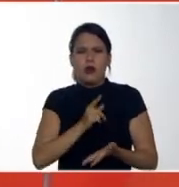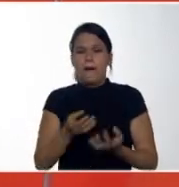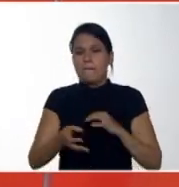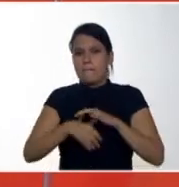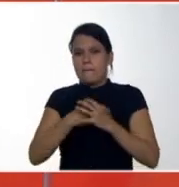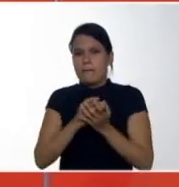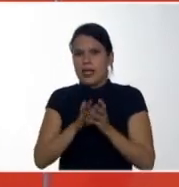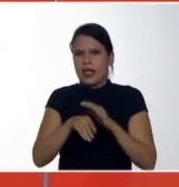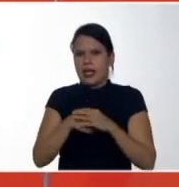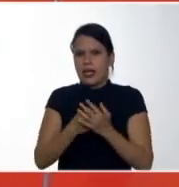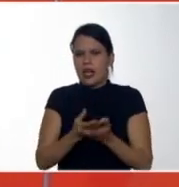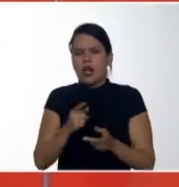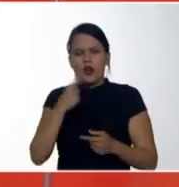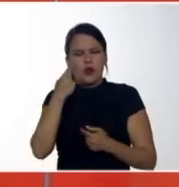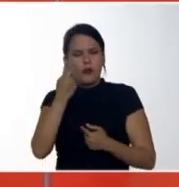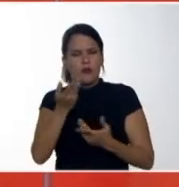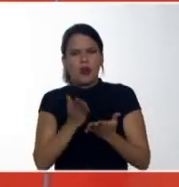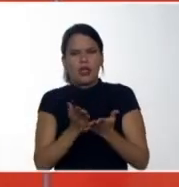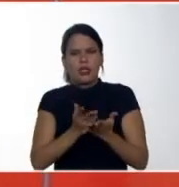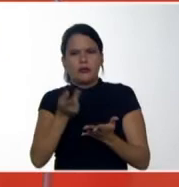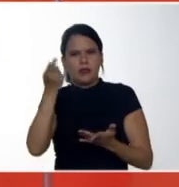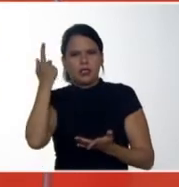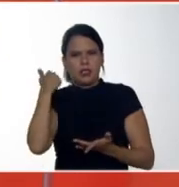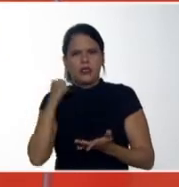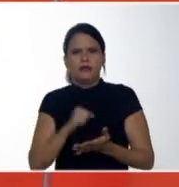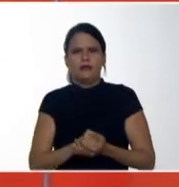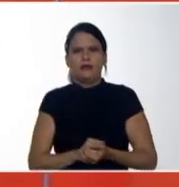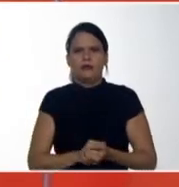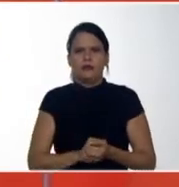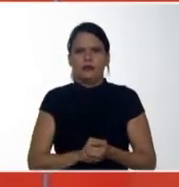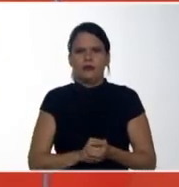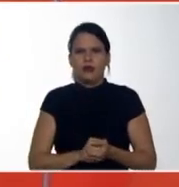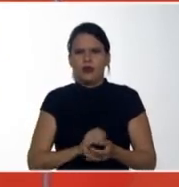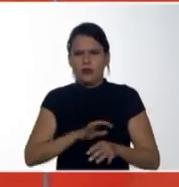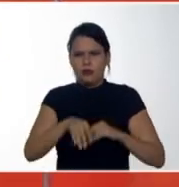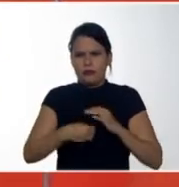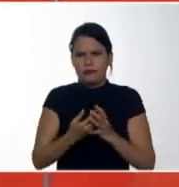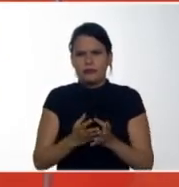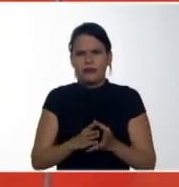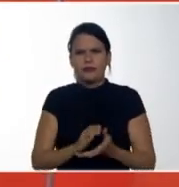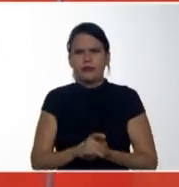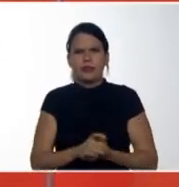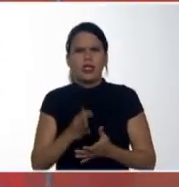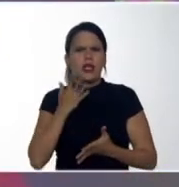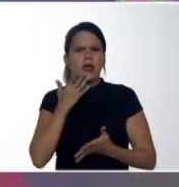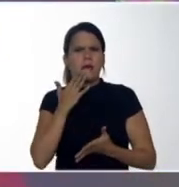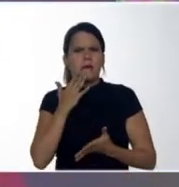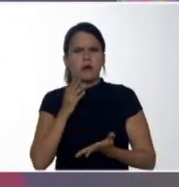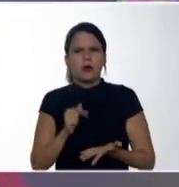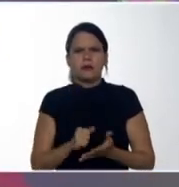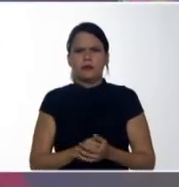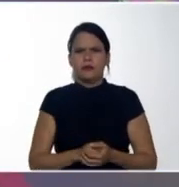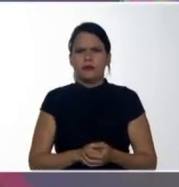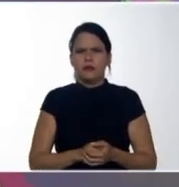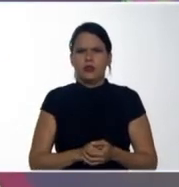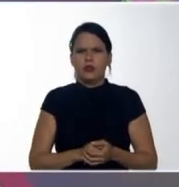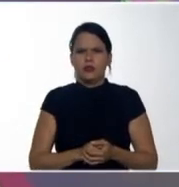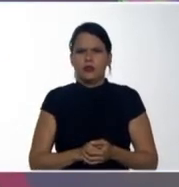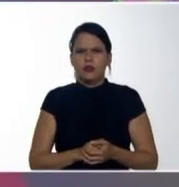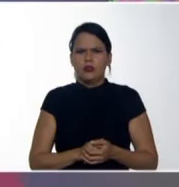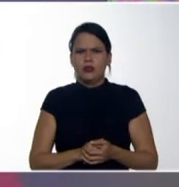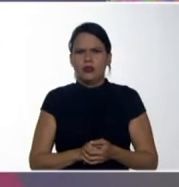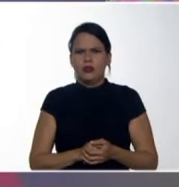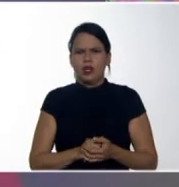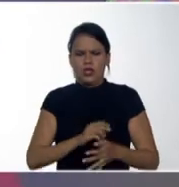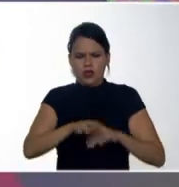Mezclas, lo vimos la clase pasada, homogénea, heterogénea, combinación. Por ejemplo, aquí hay una mezcla de